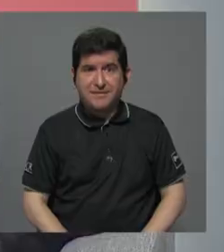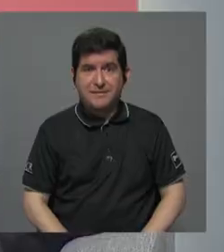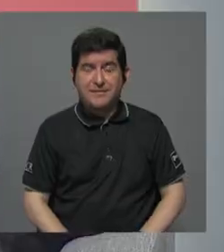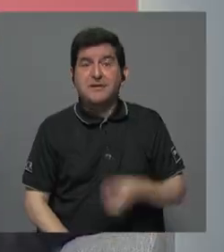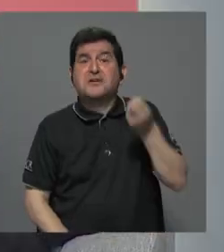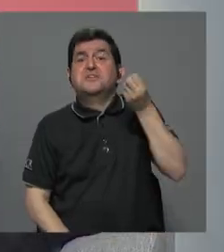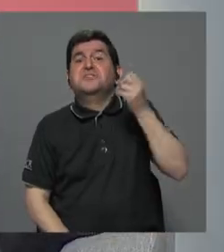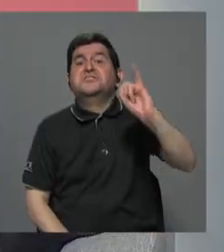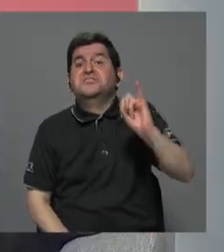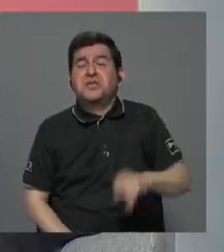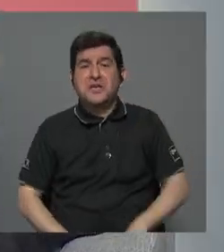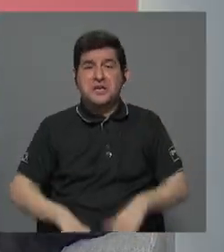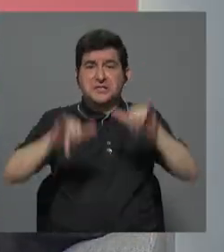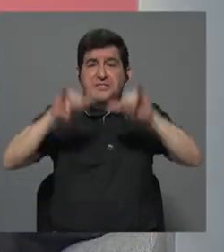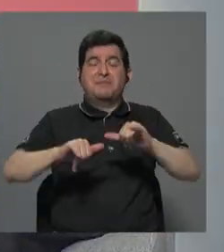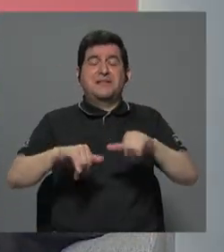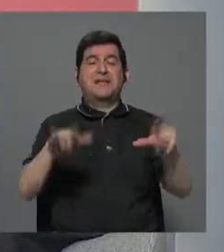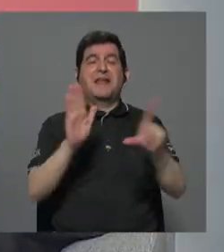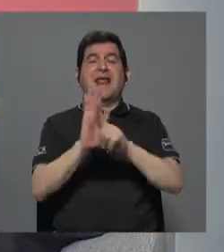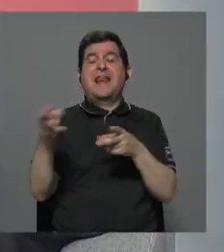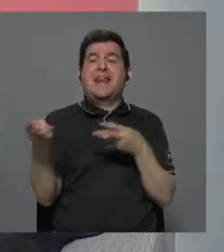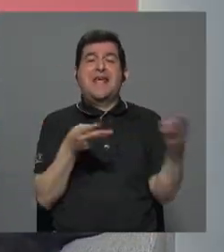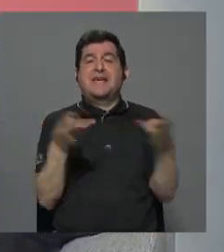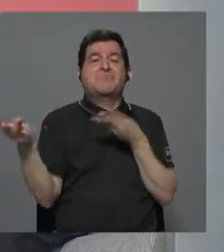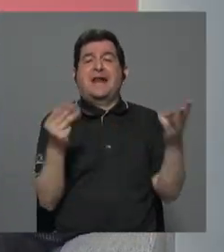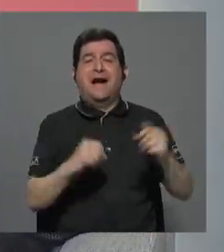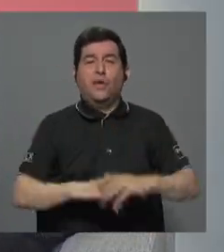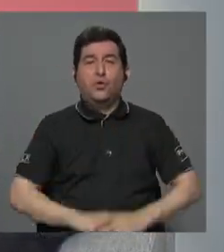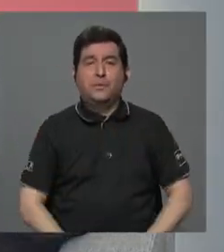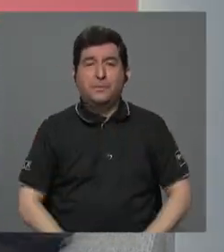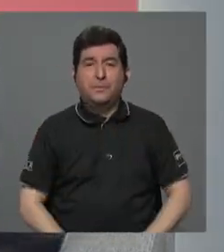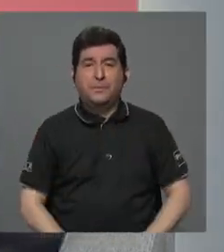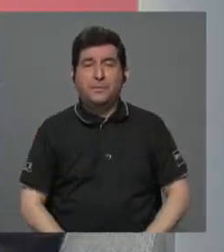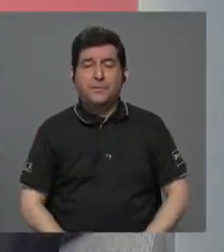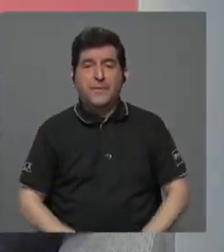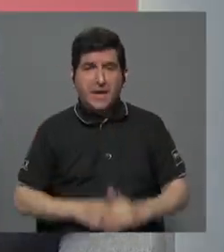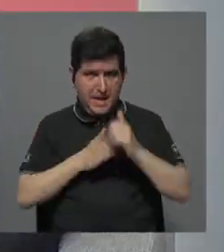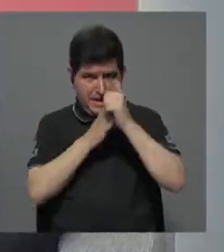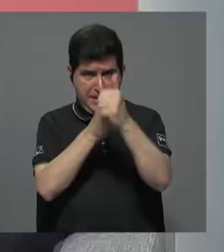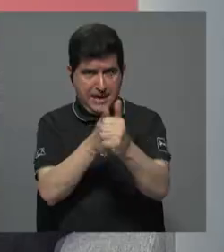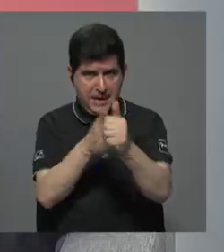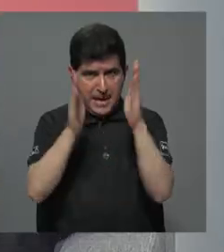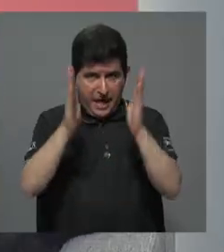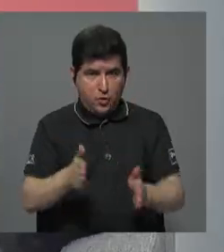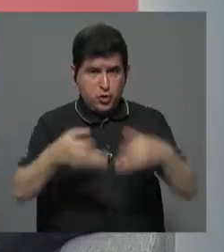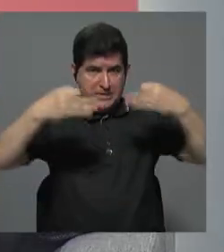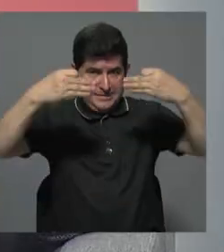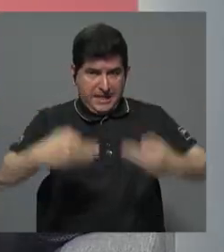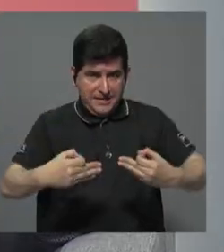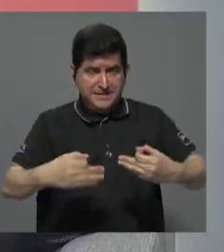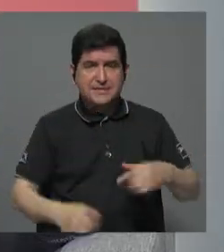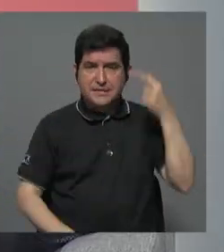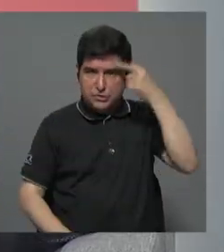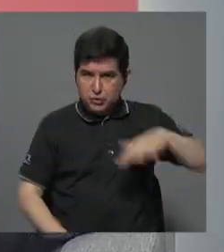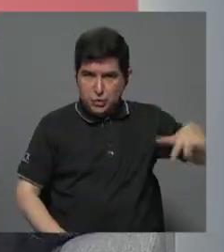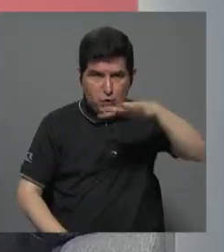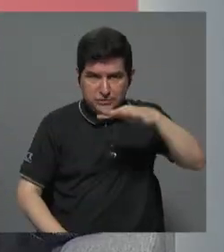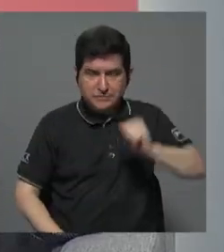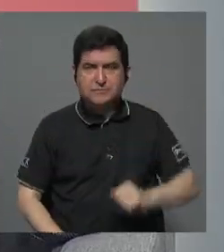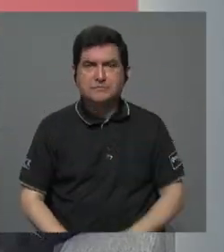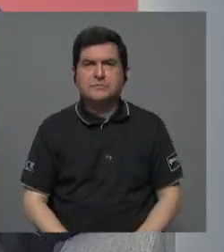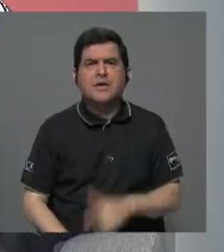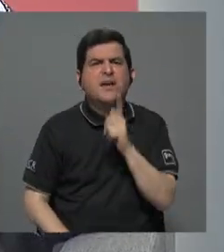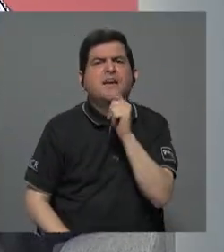lo que priva es la ley del mercado si lo que si los que están direccionando las decisiones del estado